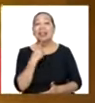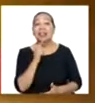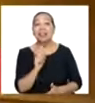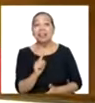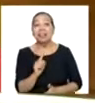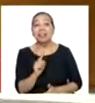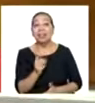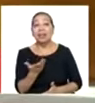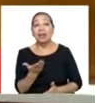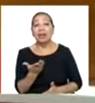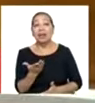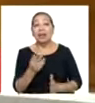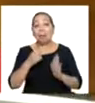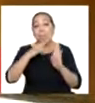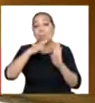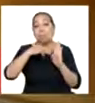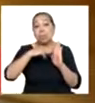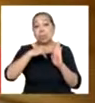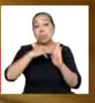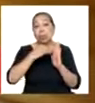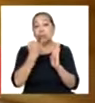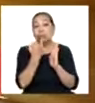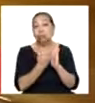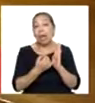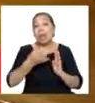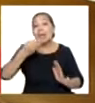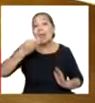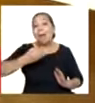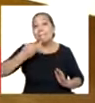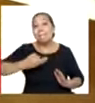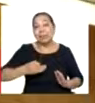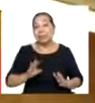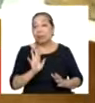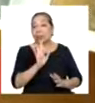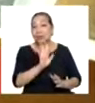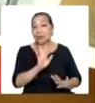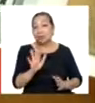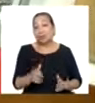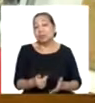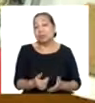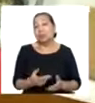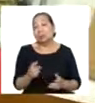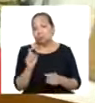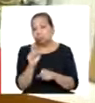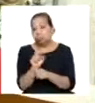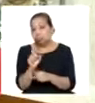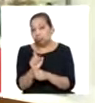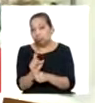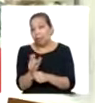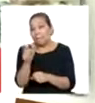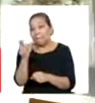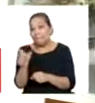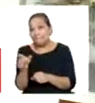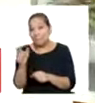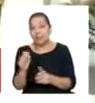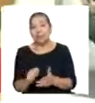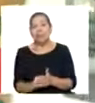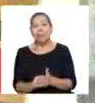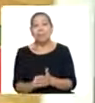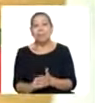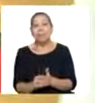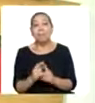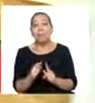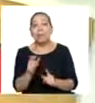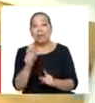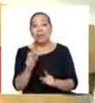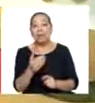incluso este tipo de pintados, son acabados especiales que ellos pues capacitan a los, en todo caso,